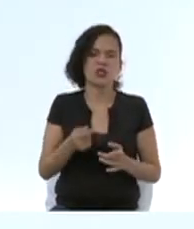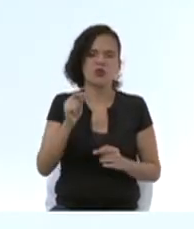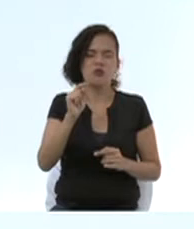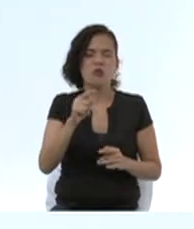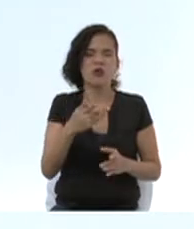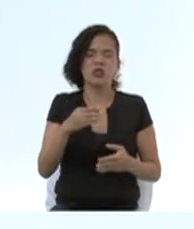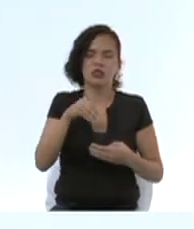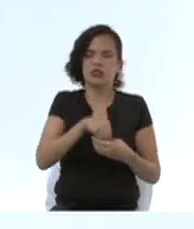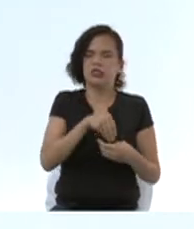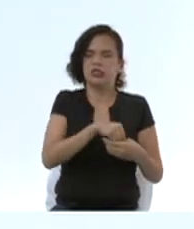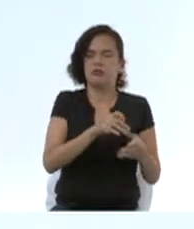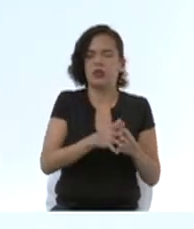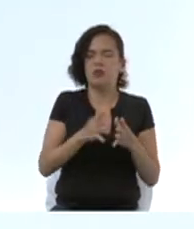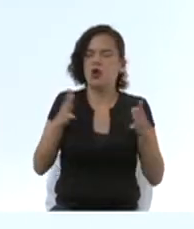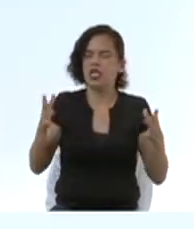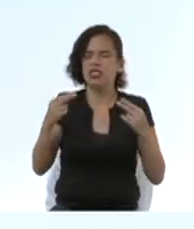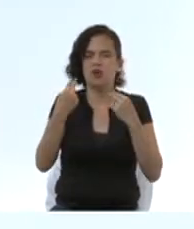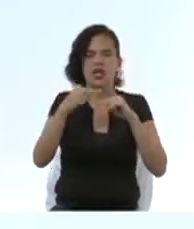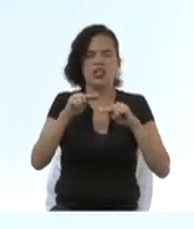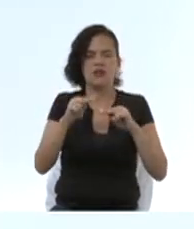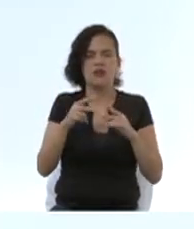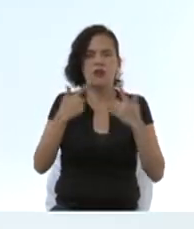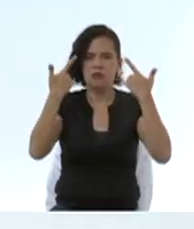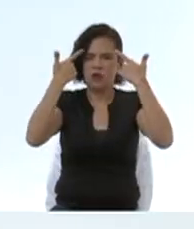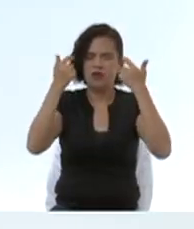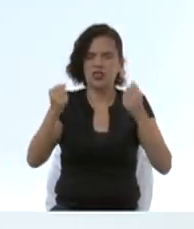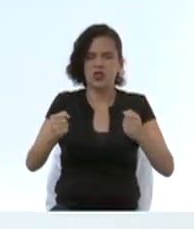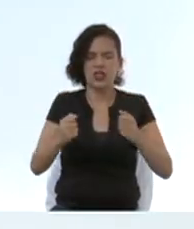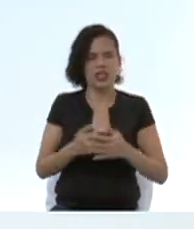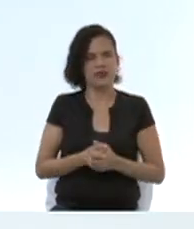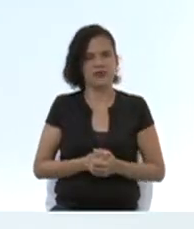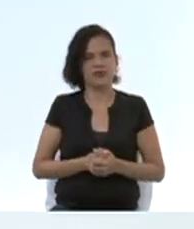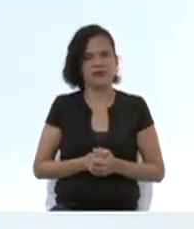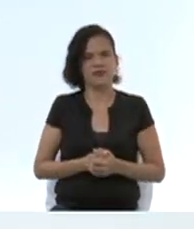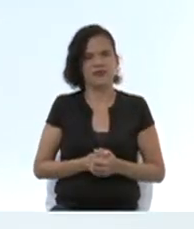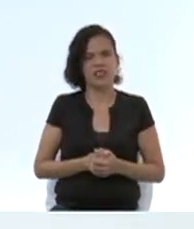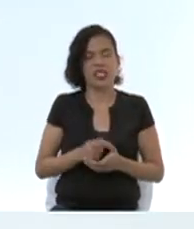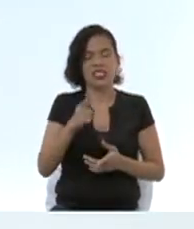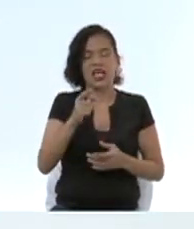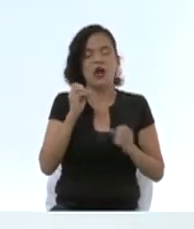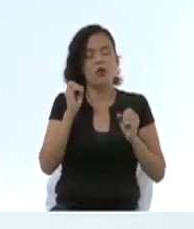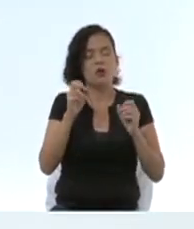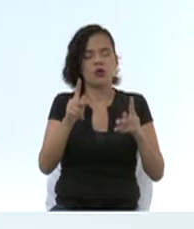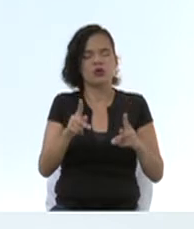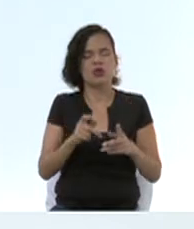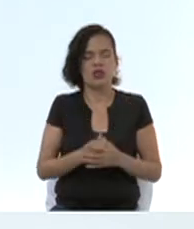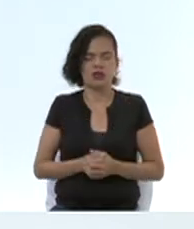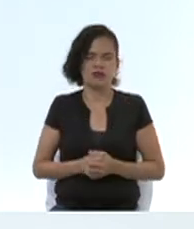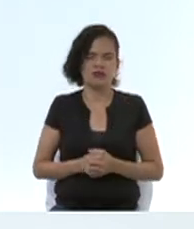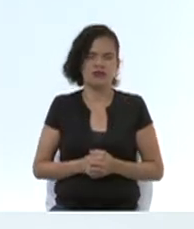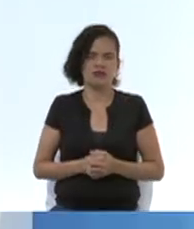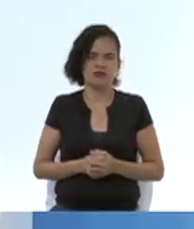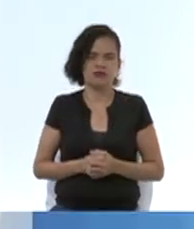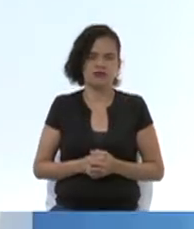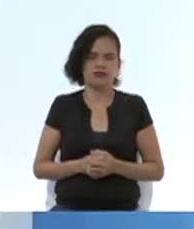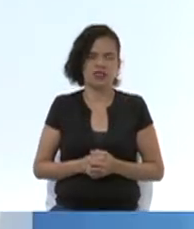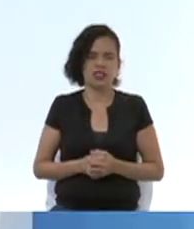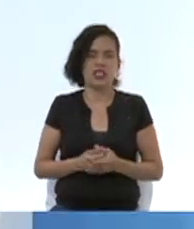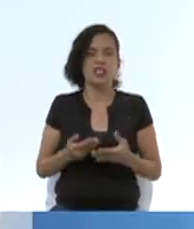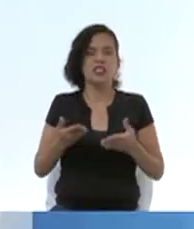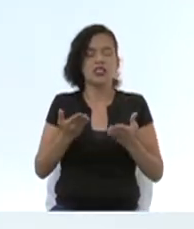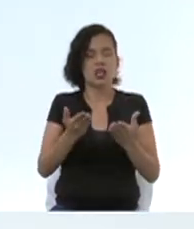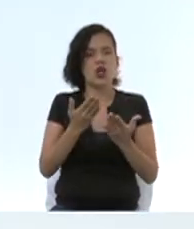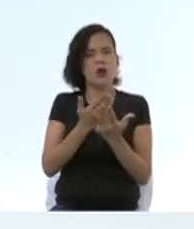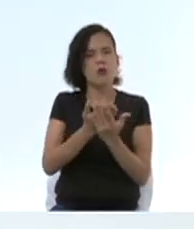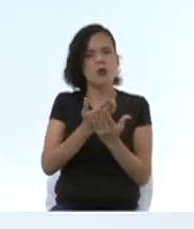de pandemia, pero hemos crecido a nivel profesional. Claro, fíjate que está la oportunidad, Julio. Dieron la